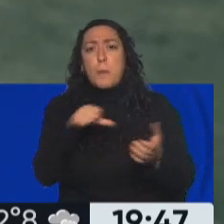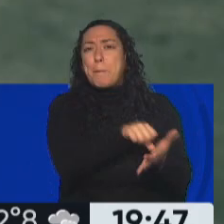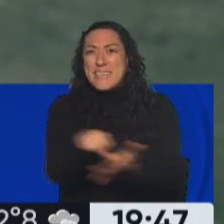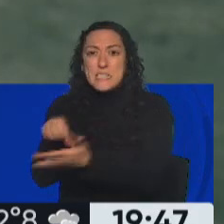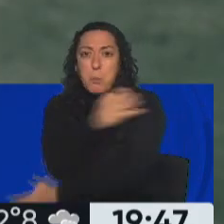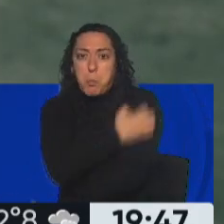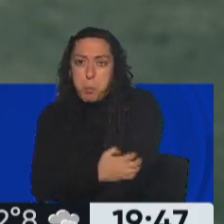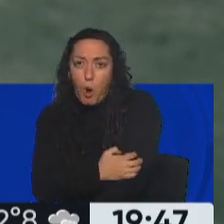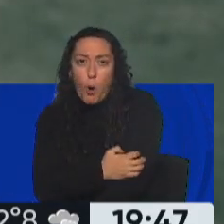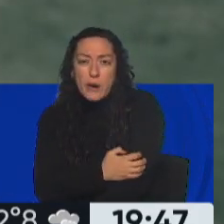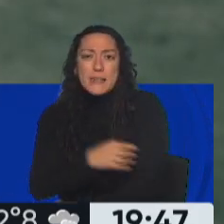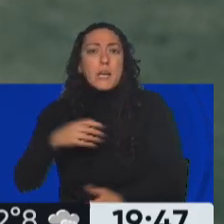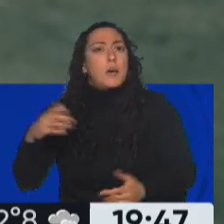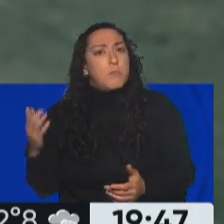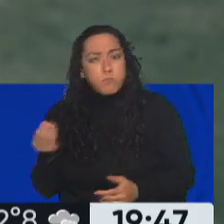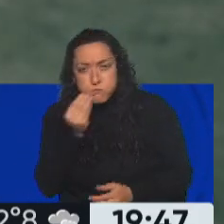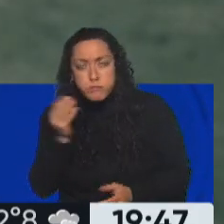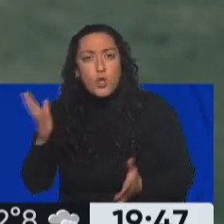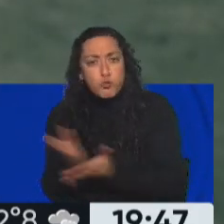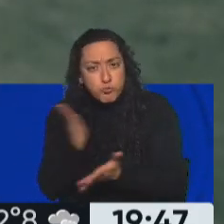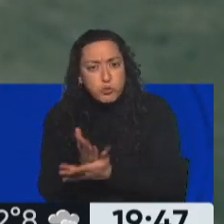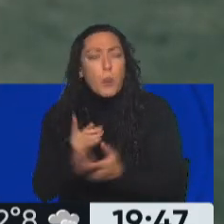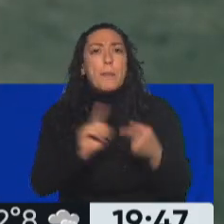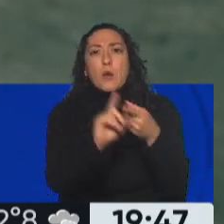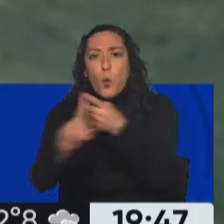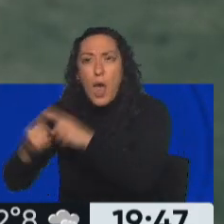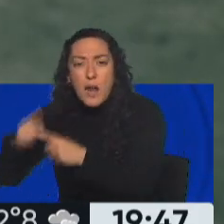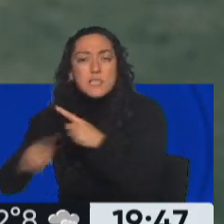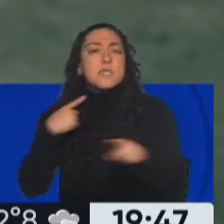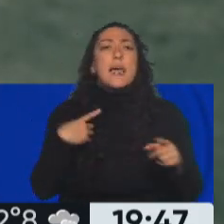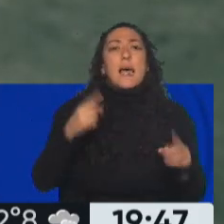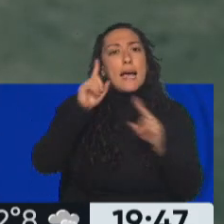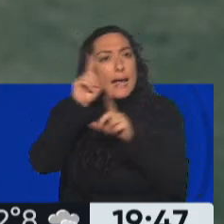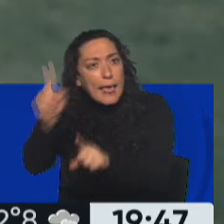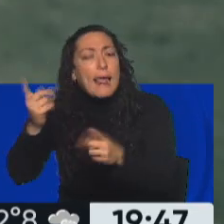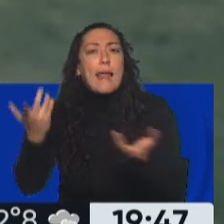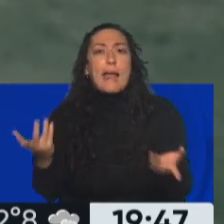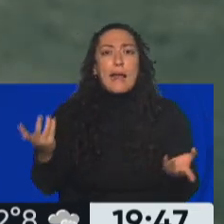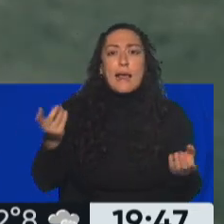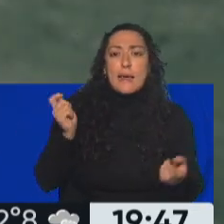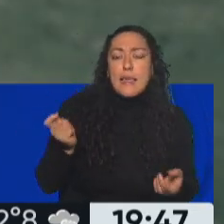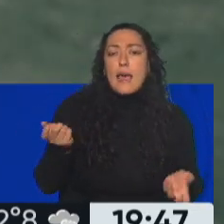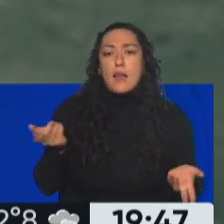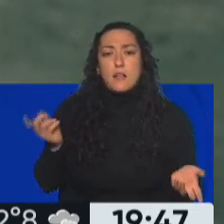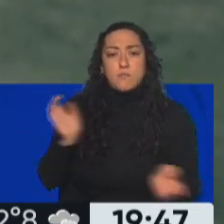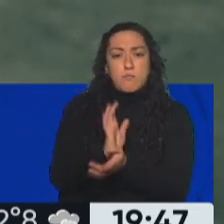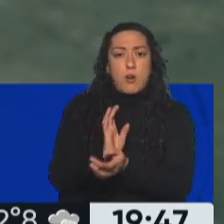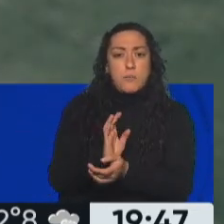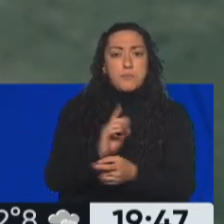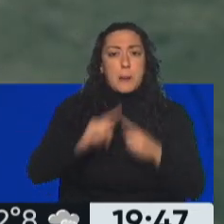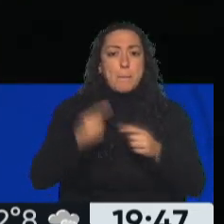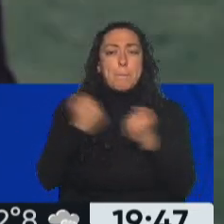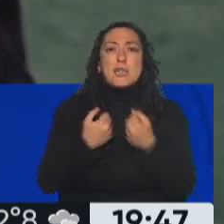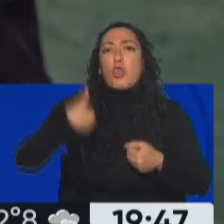qué, cómo y deben producir, con quién vincularse, qué deben comer y en qué creer, como pretende dictar el presente pacto